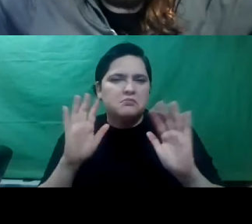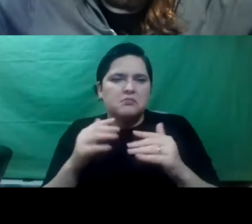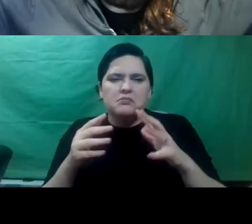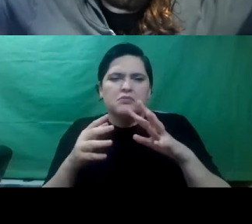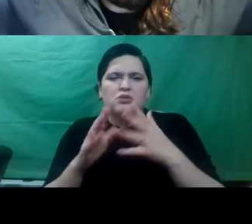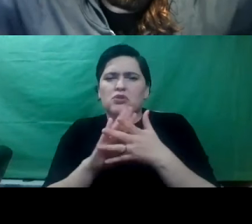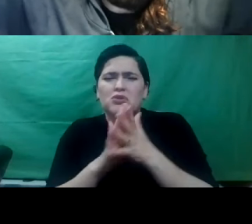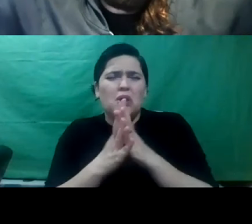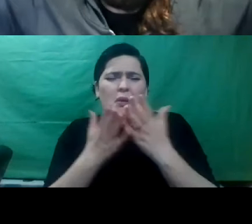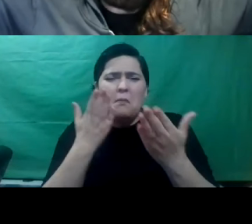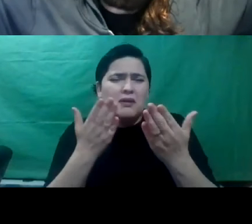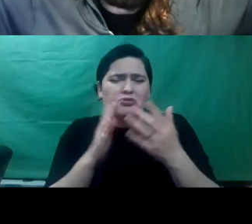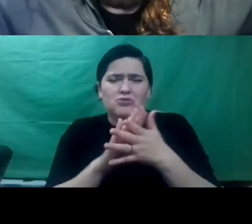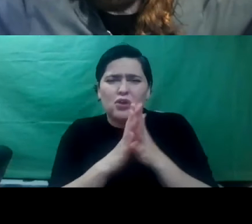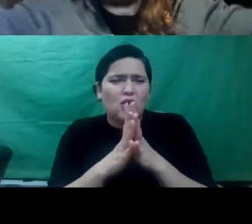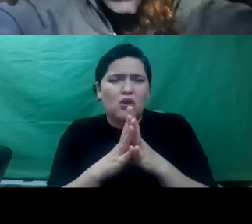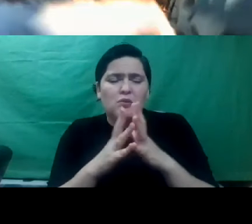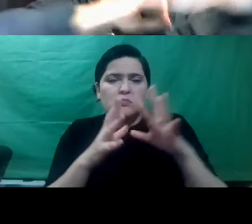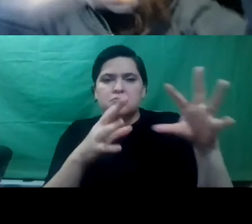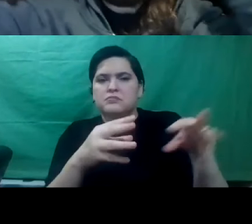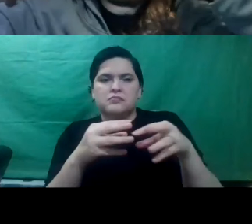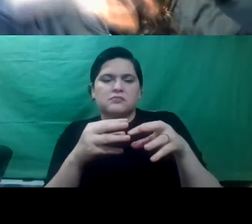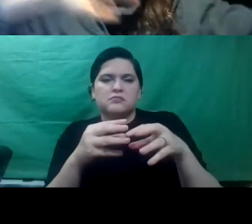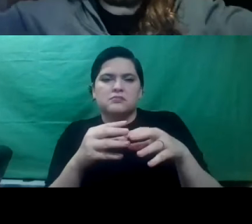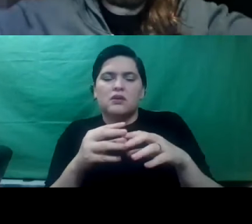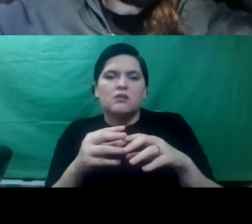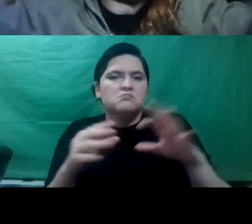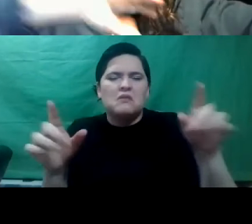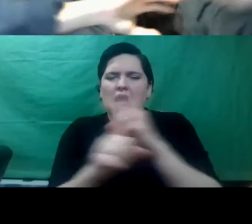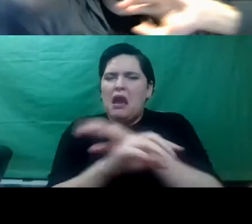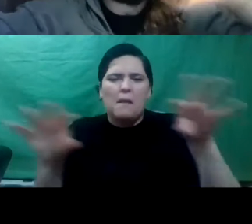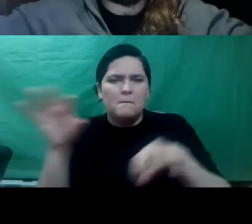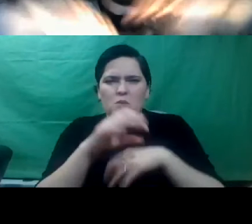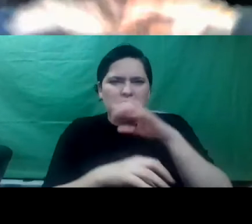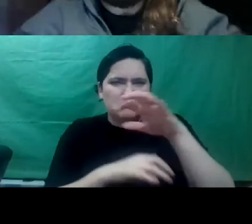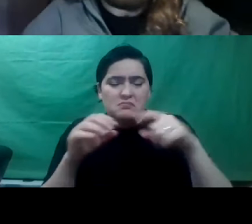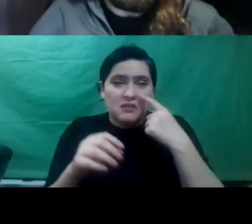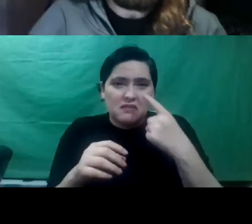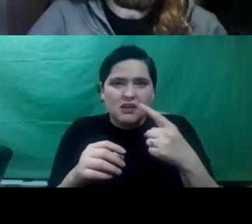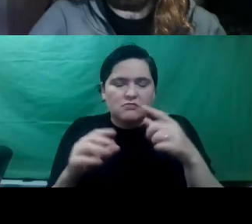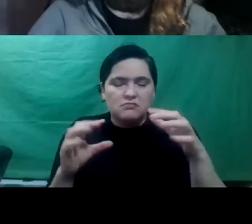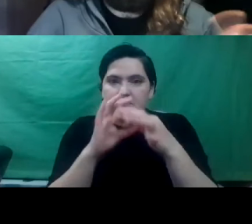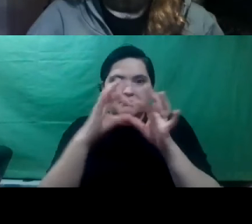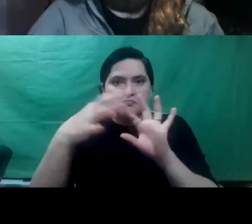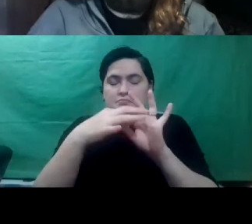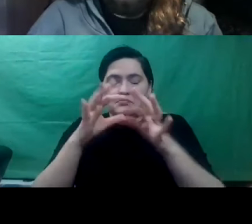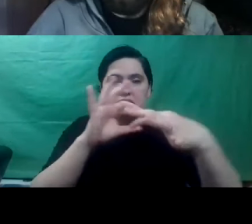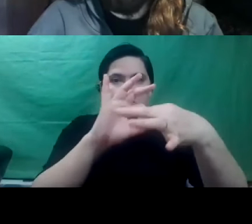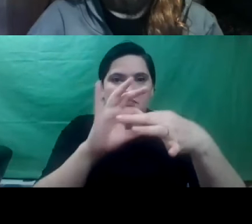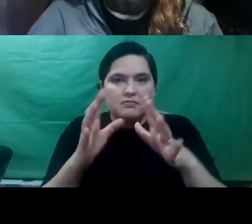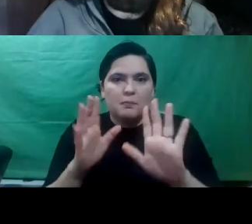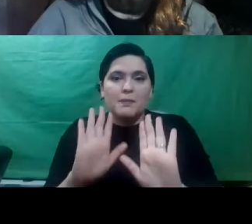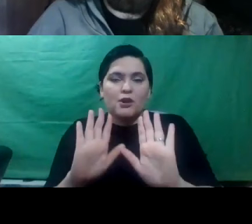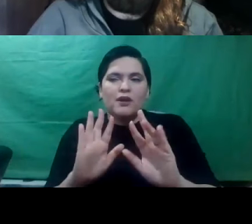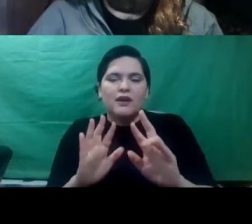los mismos pesos que están, agarramos todos los pesos tal como están, pero los intercambiamos. Entonces ahora todas las regiones están conectadas al azar, pero respetando los